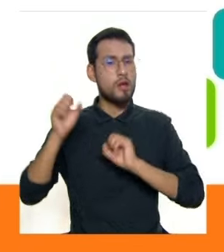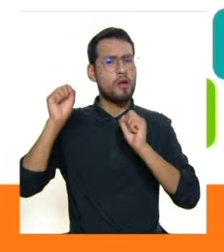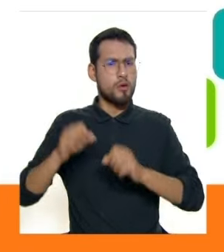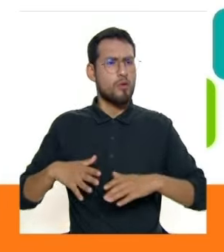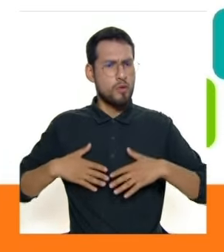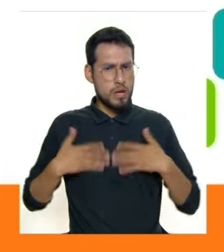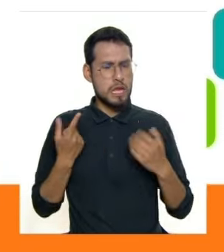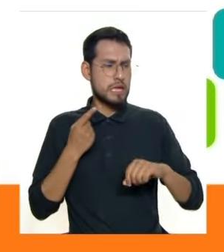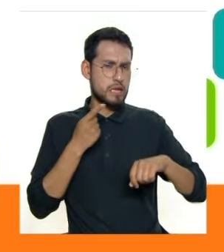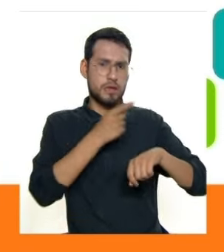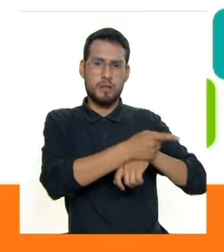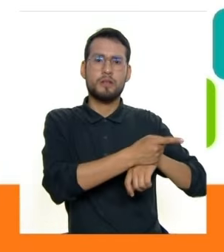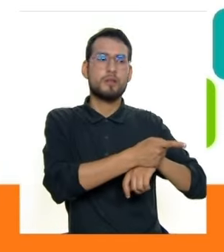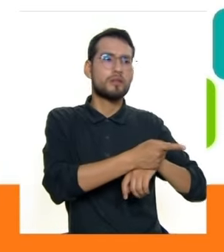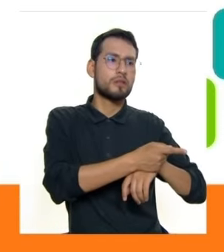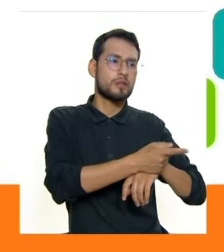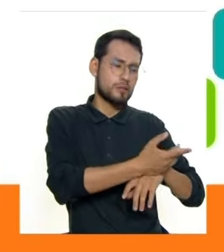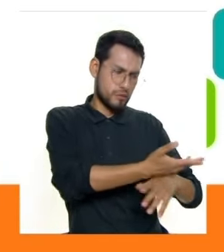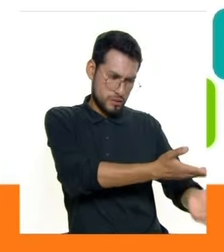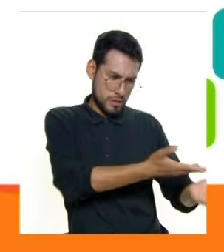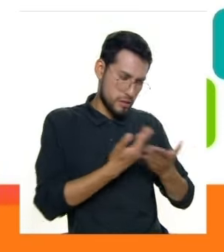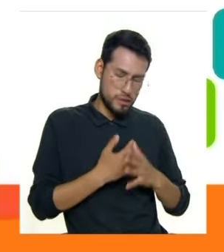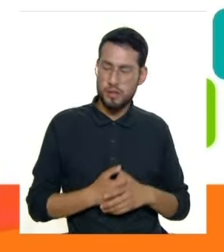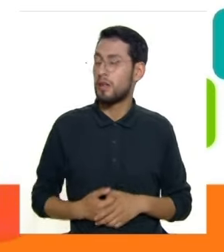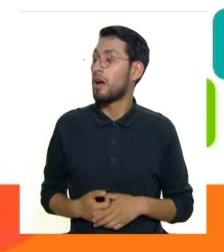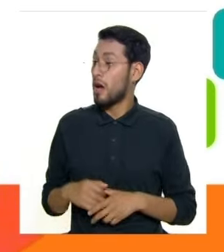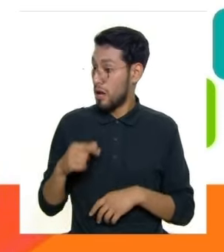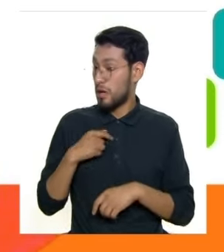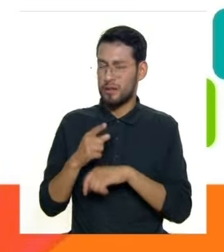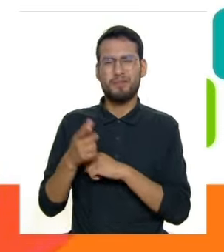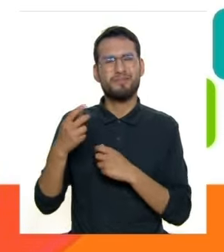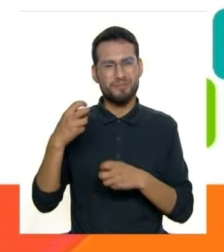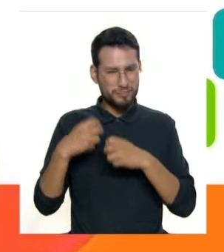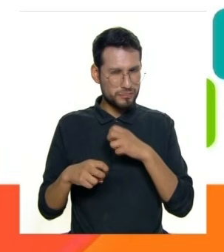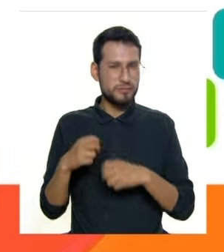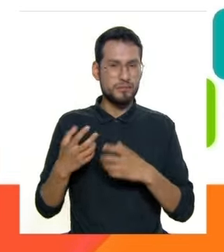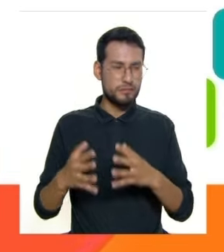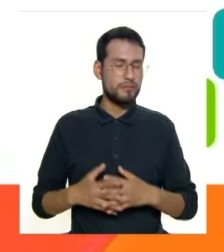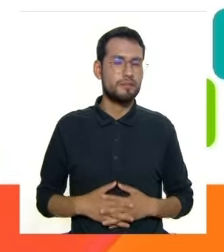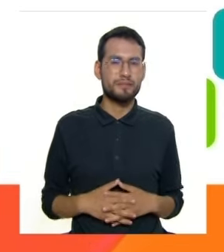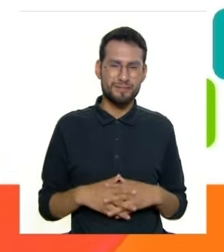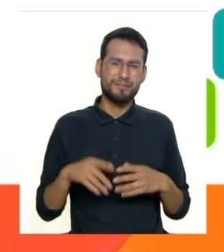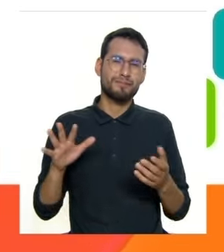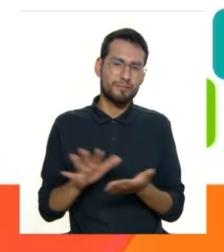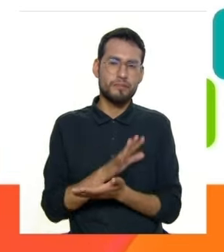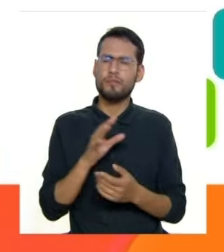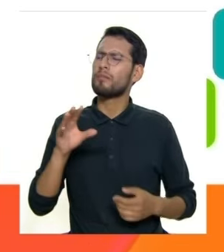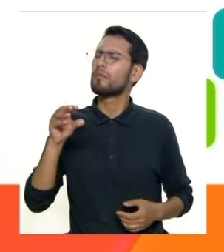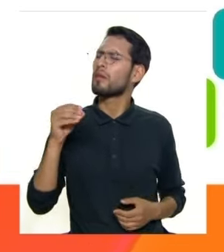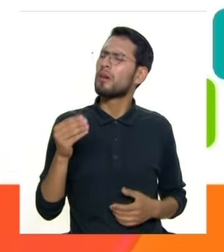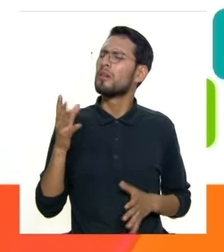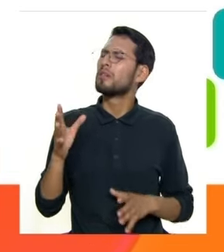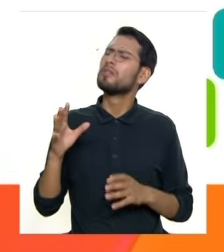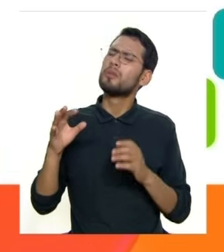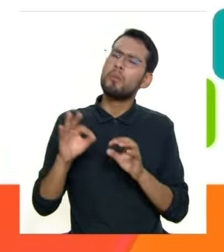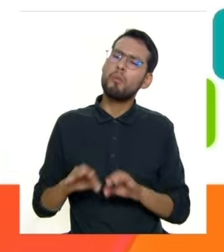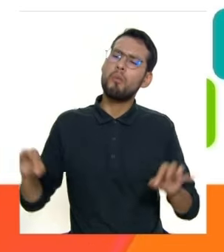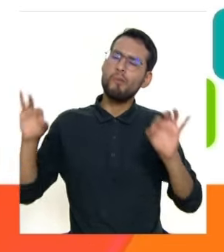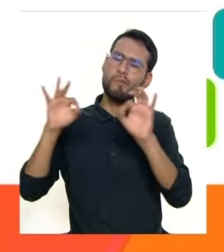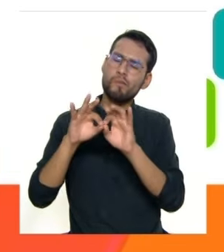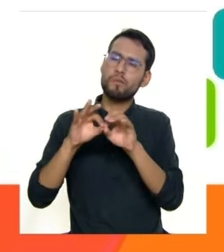poder demandar. Lo demando al tipo. O sea, ya eso ya es más tedioso. Ya. Sí, se vuelve más tedioso. ¿Y por qué es importante